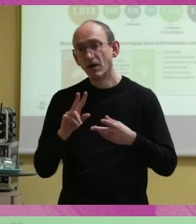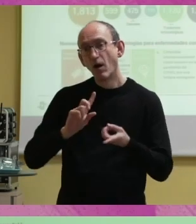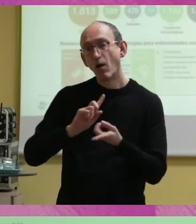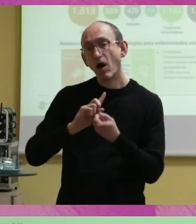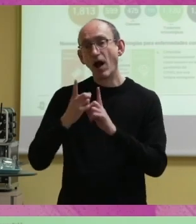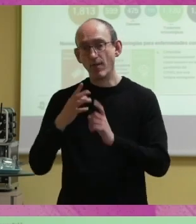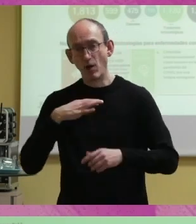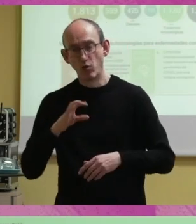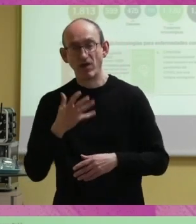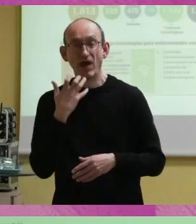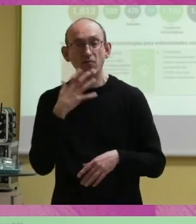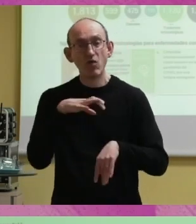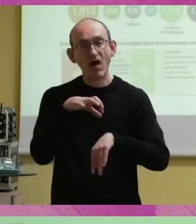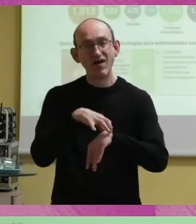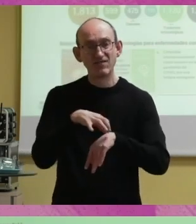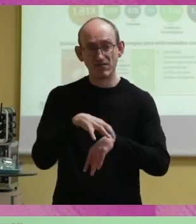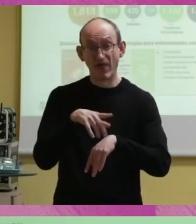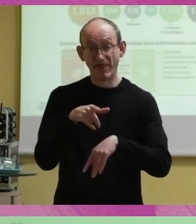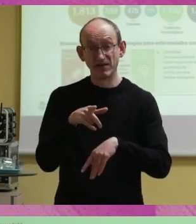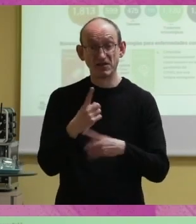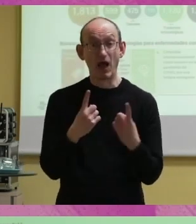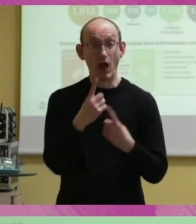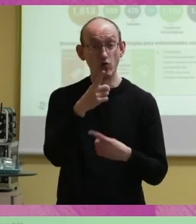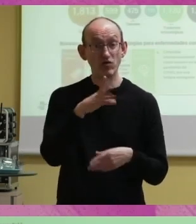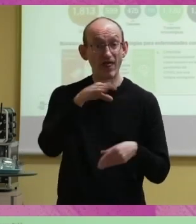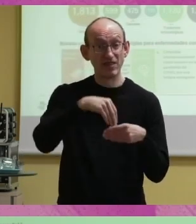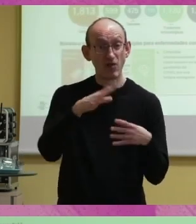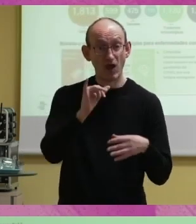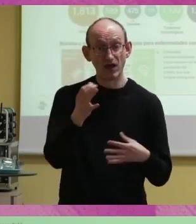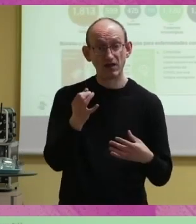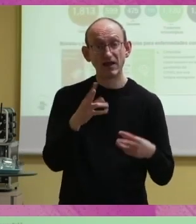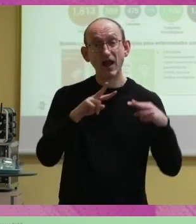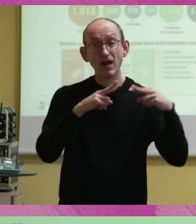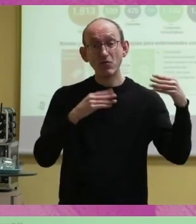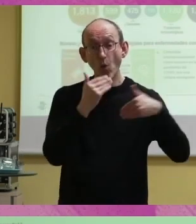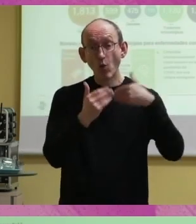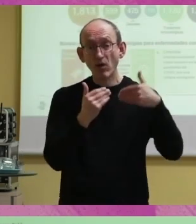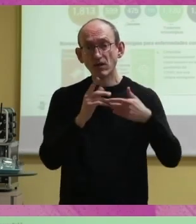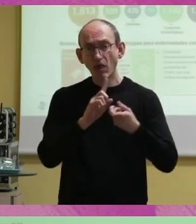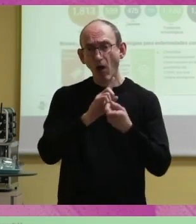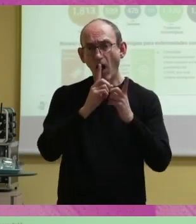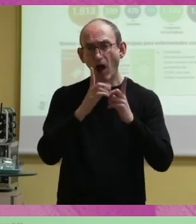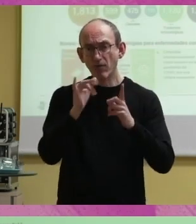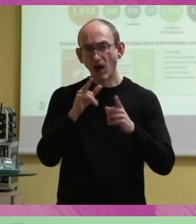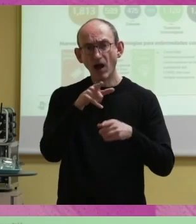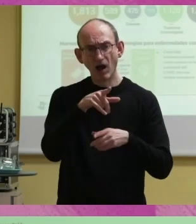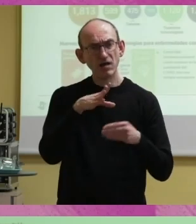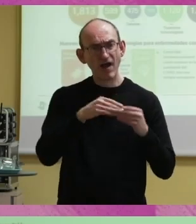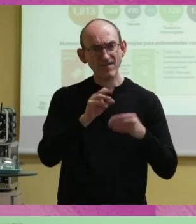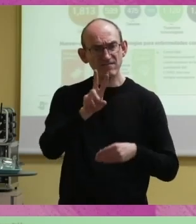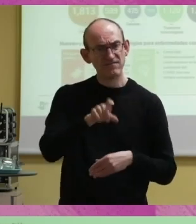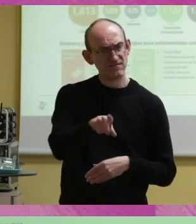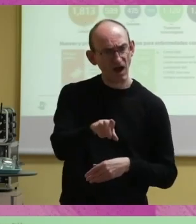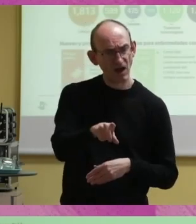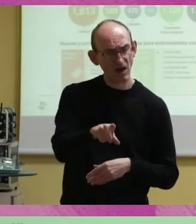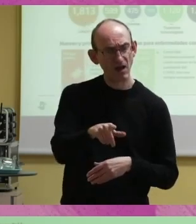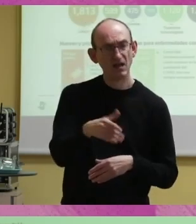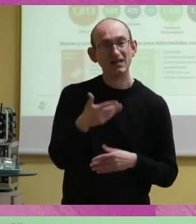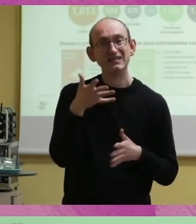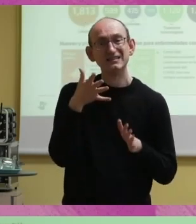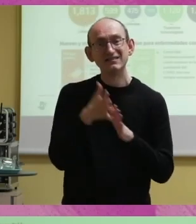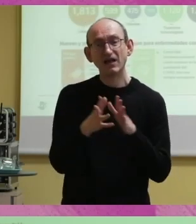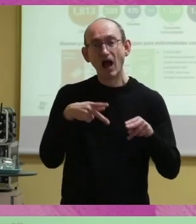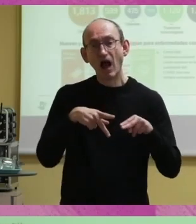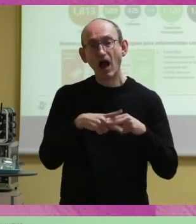ejemplo, hay una alteración en el procesado de los genes, pues pueden ser útiles. Quiero deciros con esto que no va a haber una